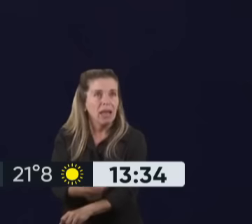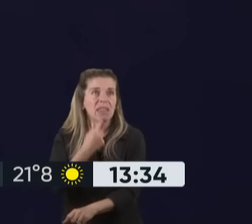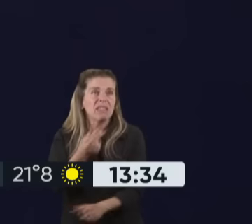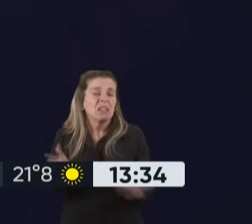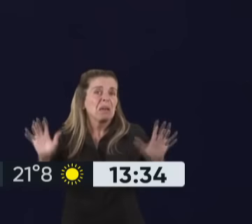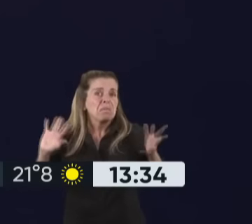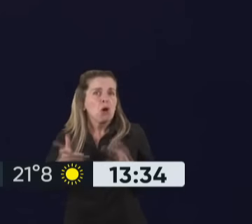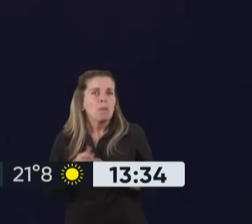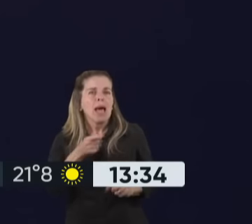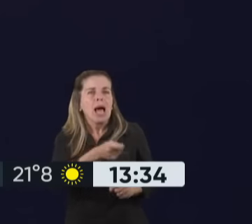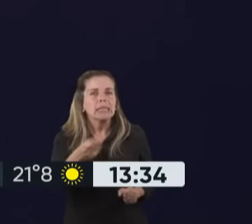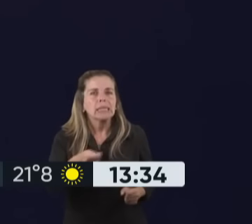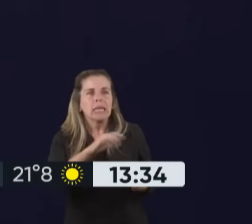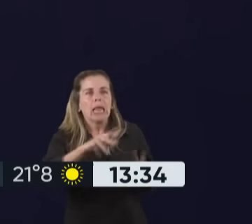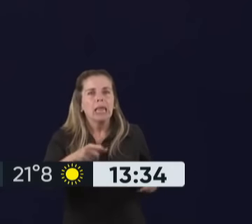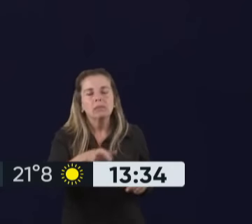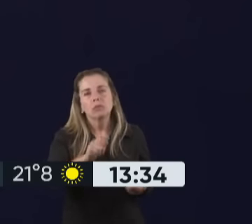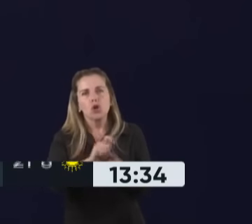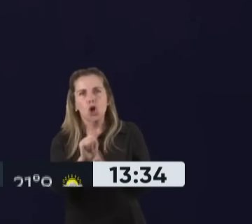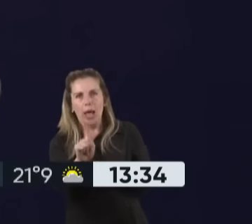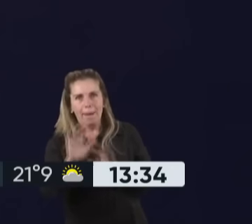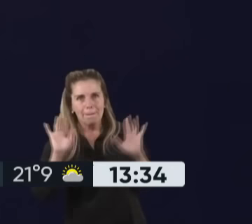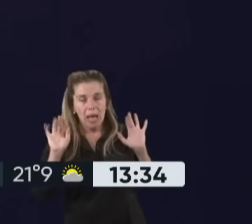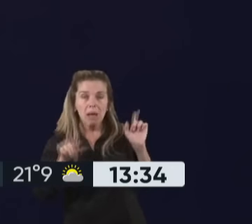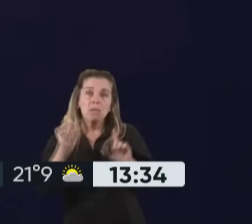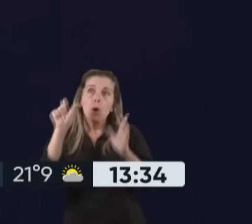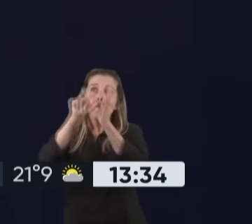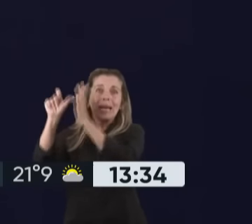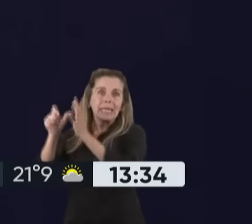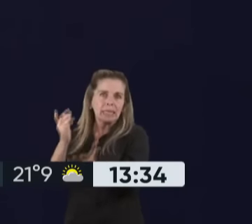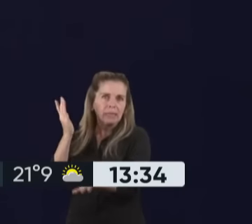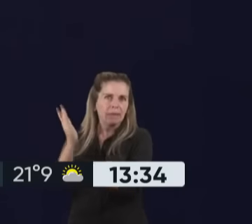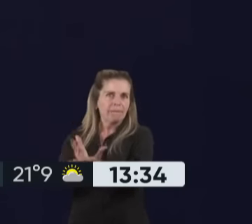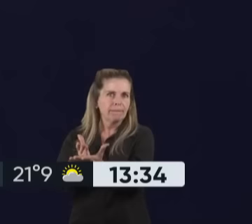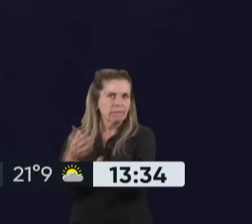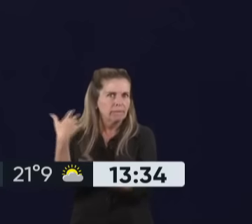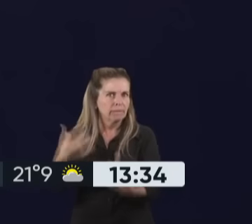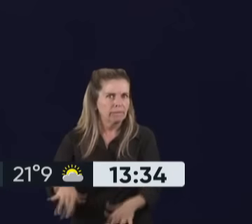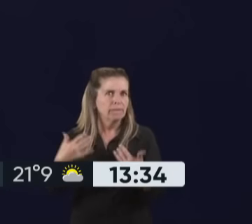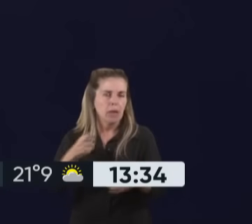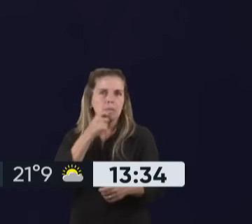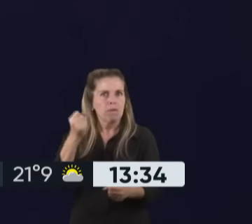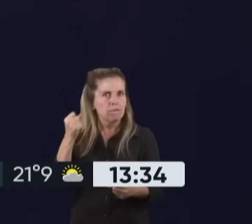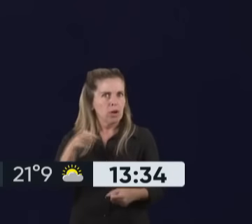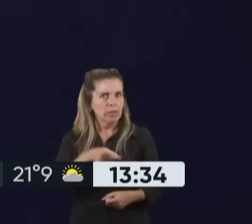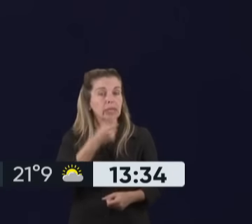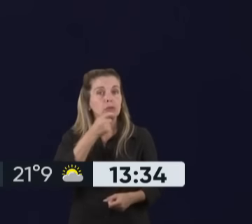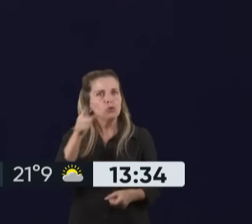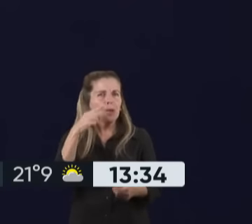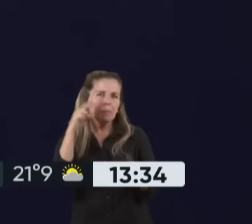delitos. Y están los países cuyas penas son tan fuertes que si ustedes van y miran la tasa